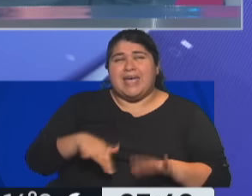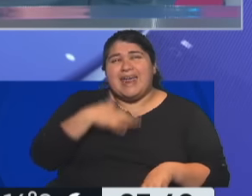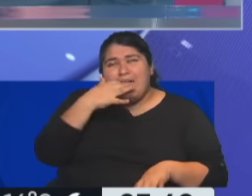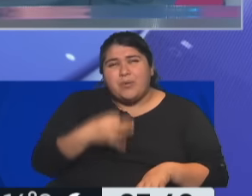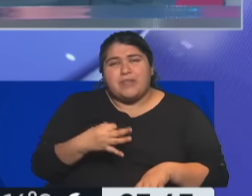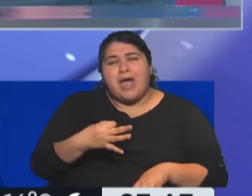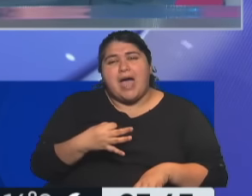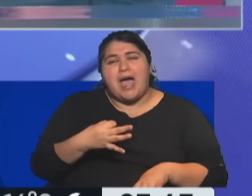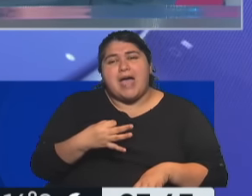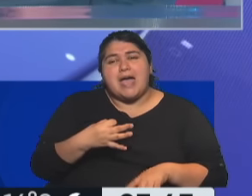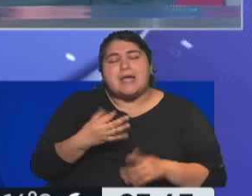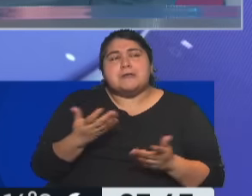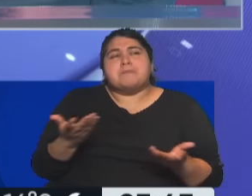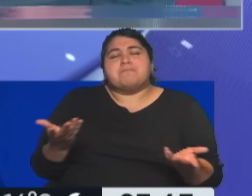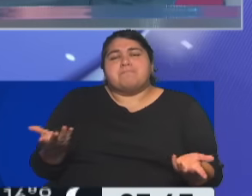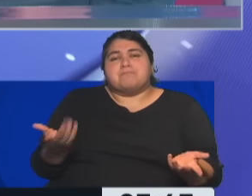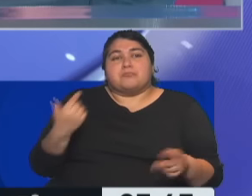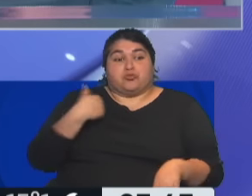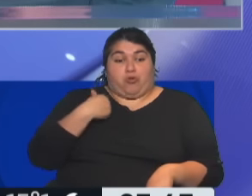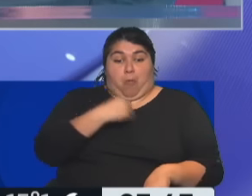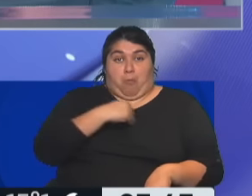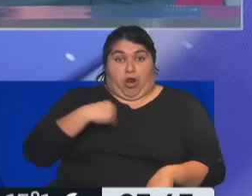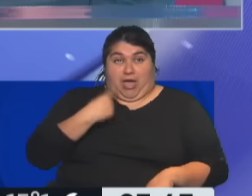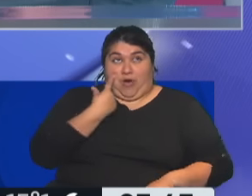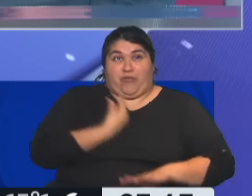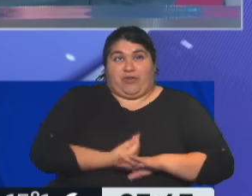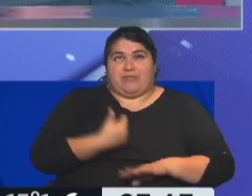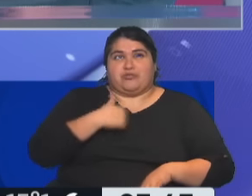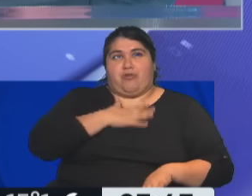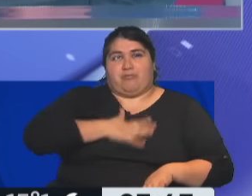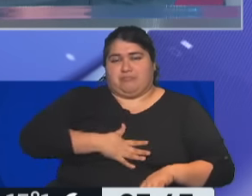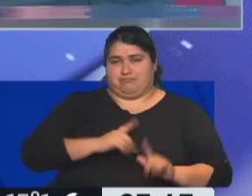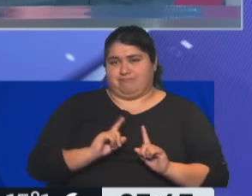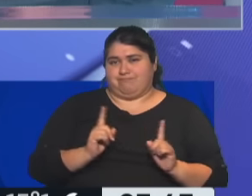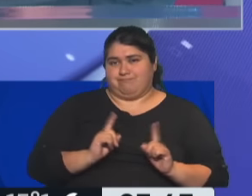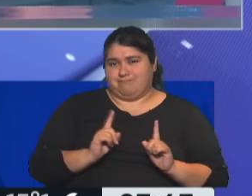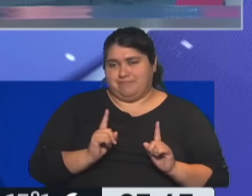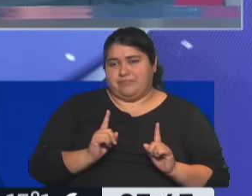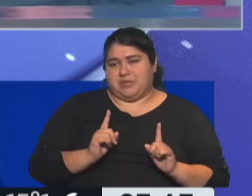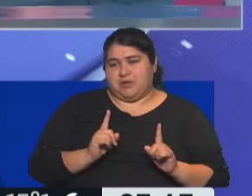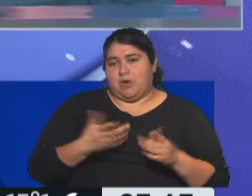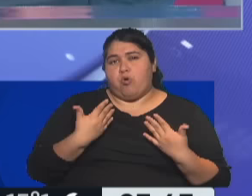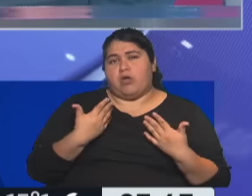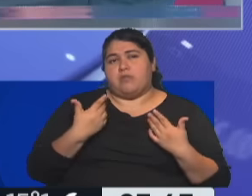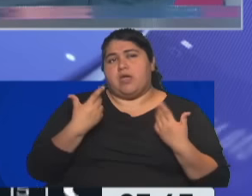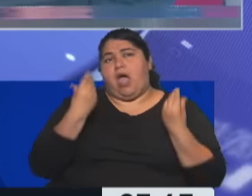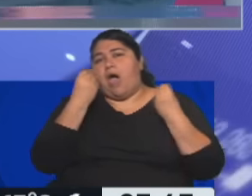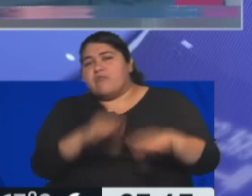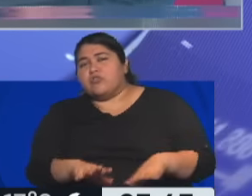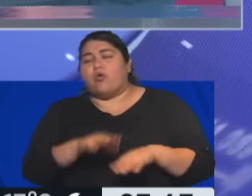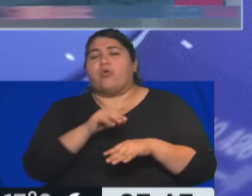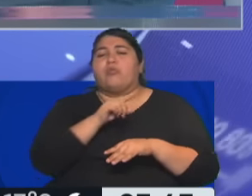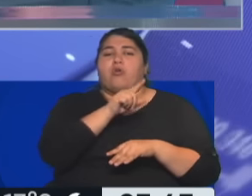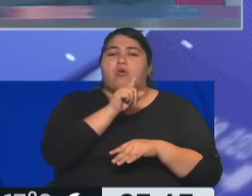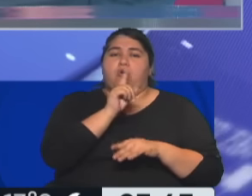no estaría muy tranquilo si fuera polaco, porque podría significar un repliegue, un abandono